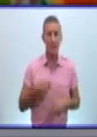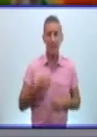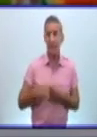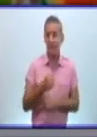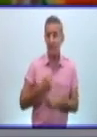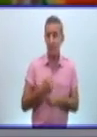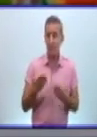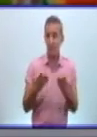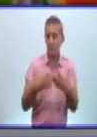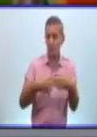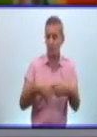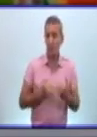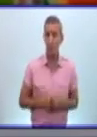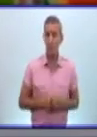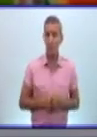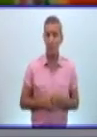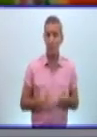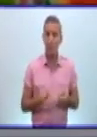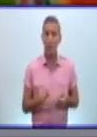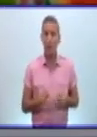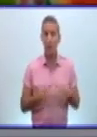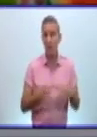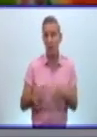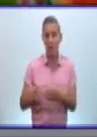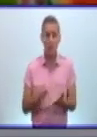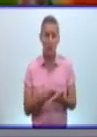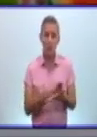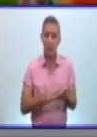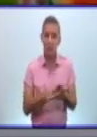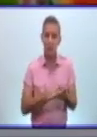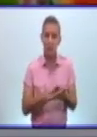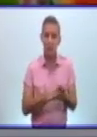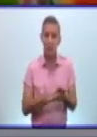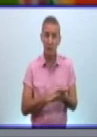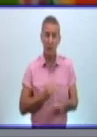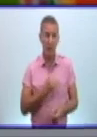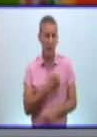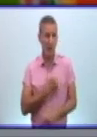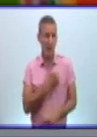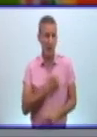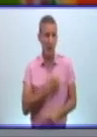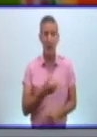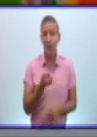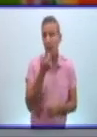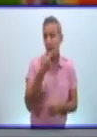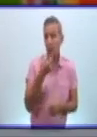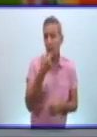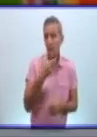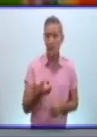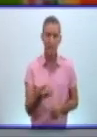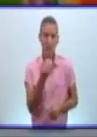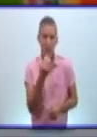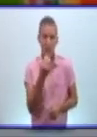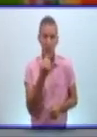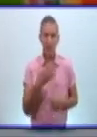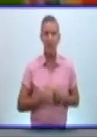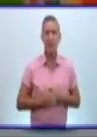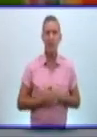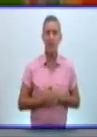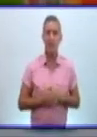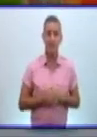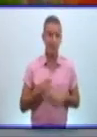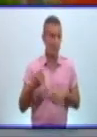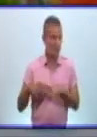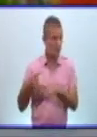de productos como limpiadores, jabones, medicinas, alimentos y suspensiones. En